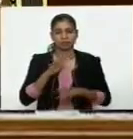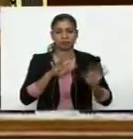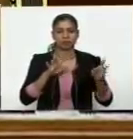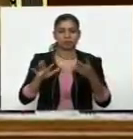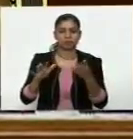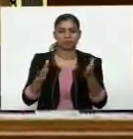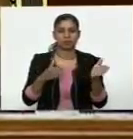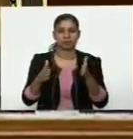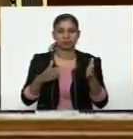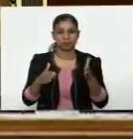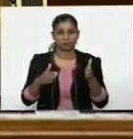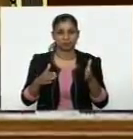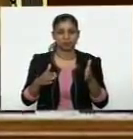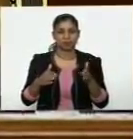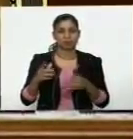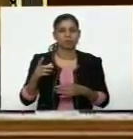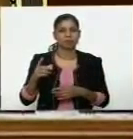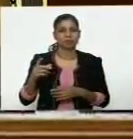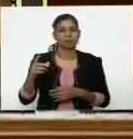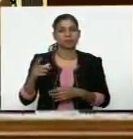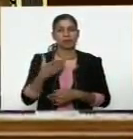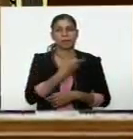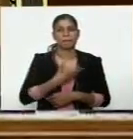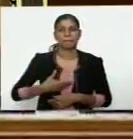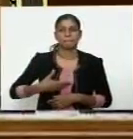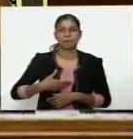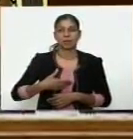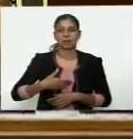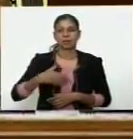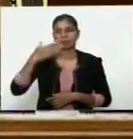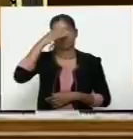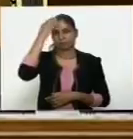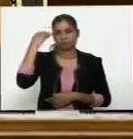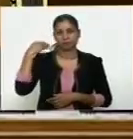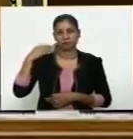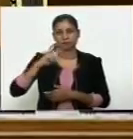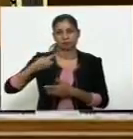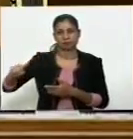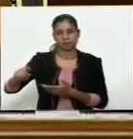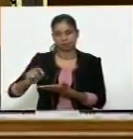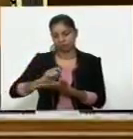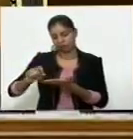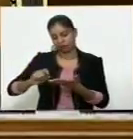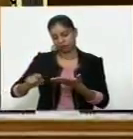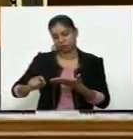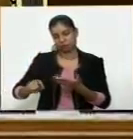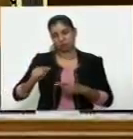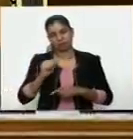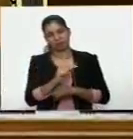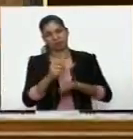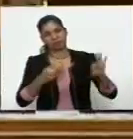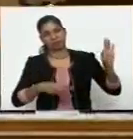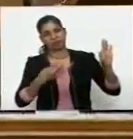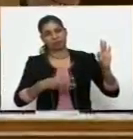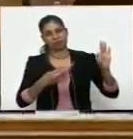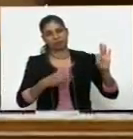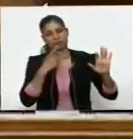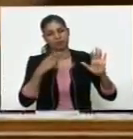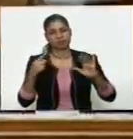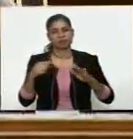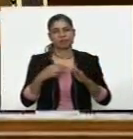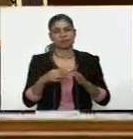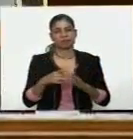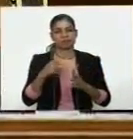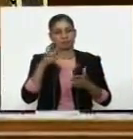marzo, el día que el presidente Donald Trump emitió la orden ejecutiva para atacar al Petro, y revisamos la